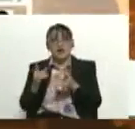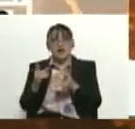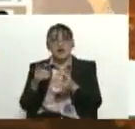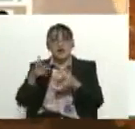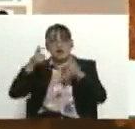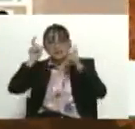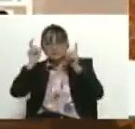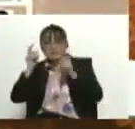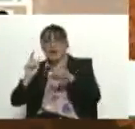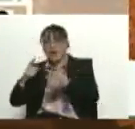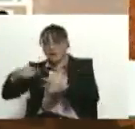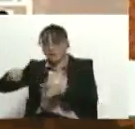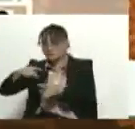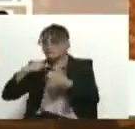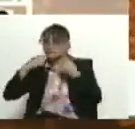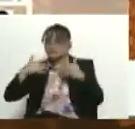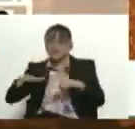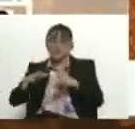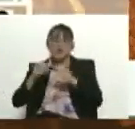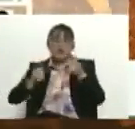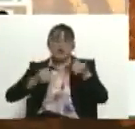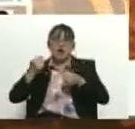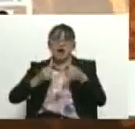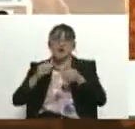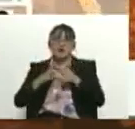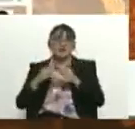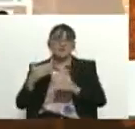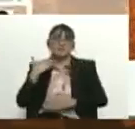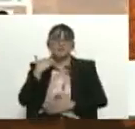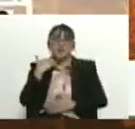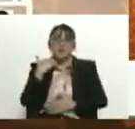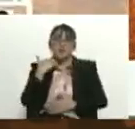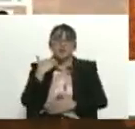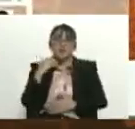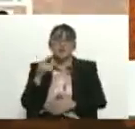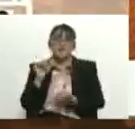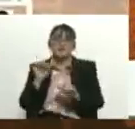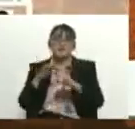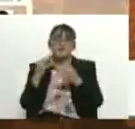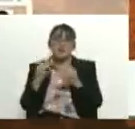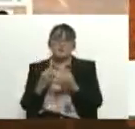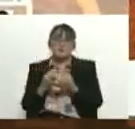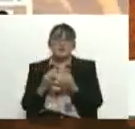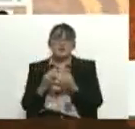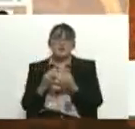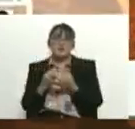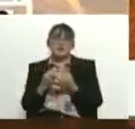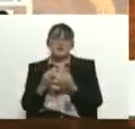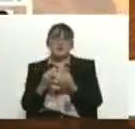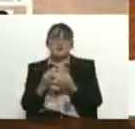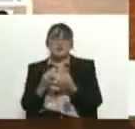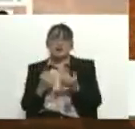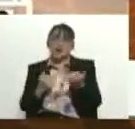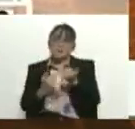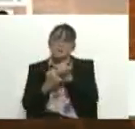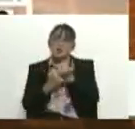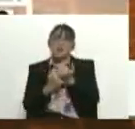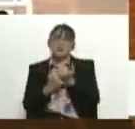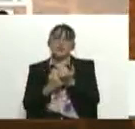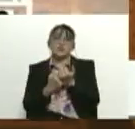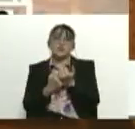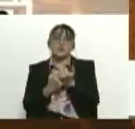ganadito que tenían allí el carro fue muy afectado también bueno esa familia han contado desde el primer momento con el apoyo